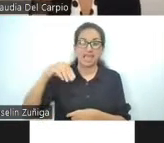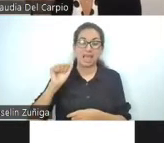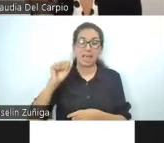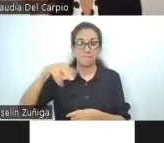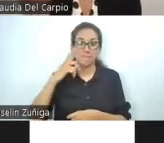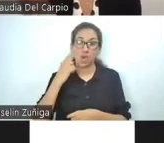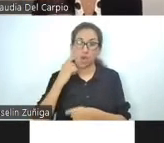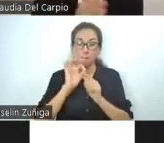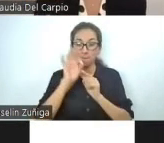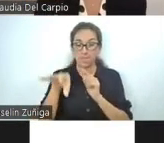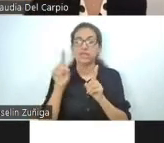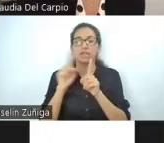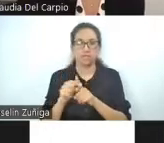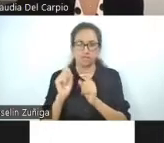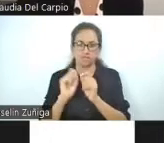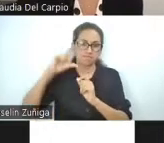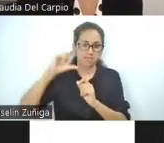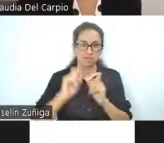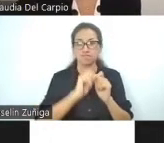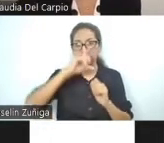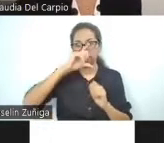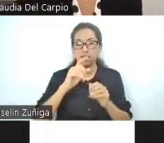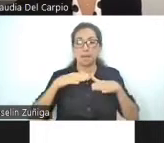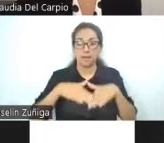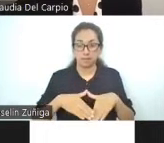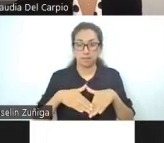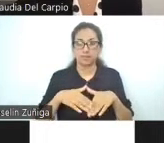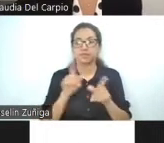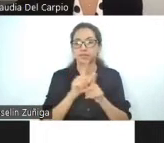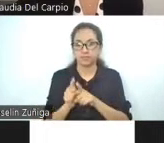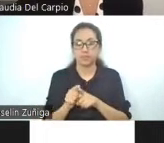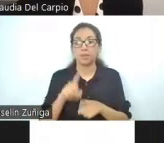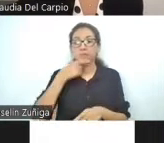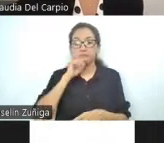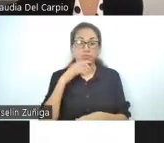pH neutro, es mucho más alcalino que el pH de la vagina, que en mujeres